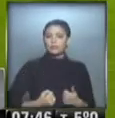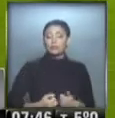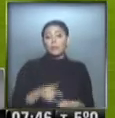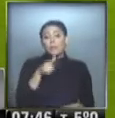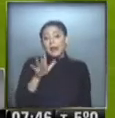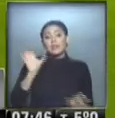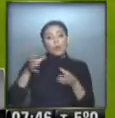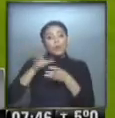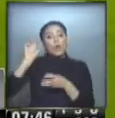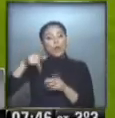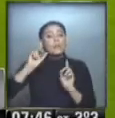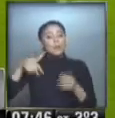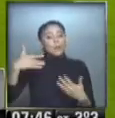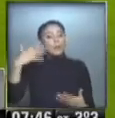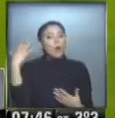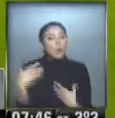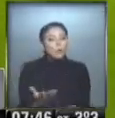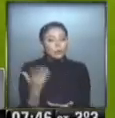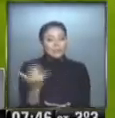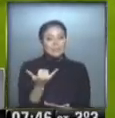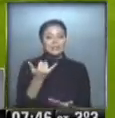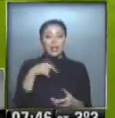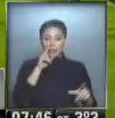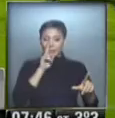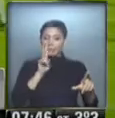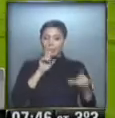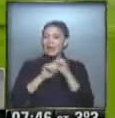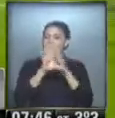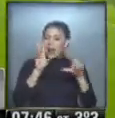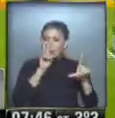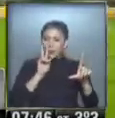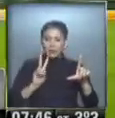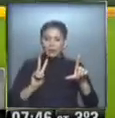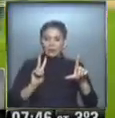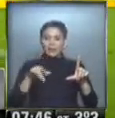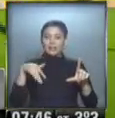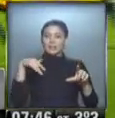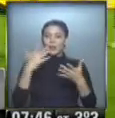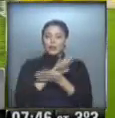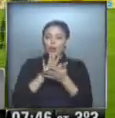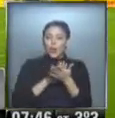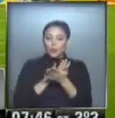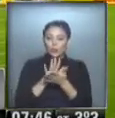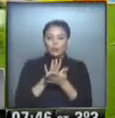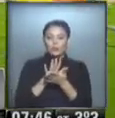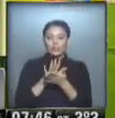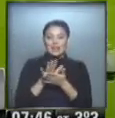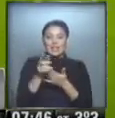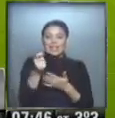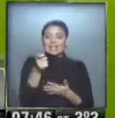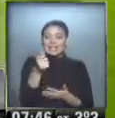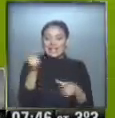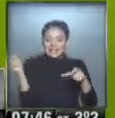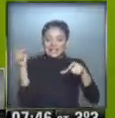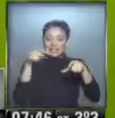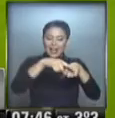lo visto, Colón también tuvo sus chances. Acá una muy, pero muy clarita, Monetti, que puede resolver cuando prácticamente estaba